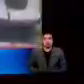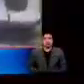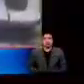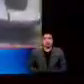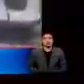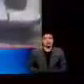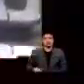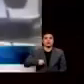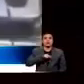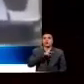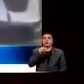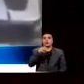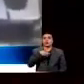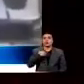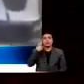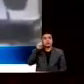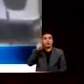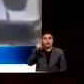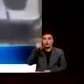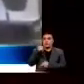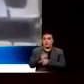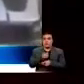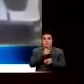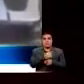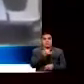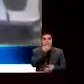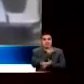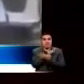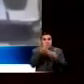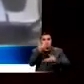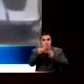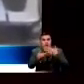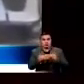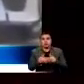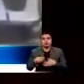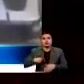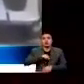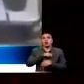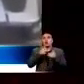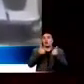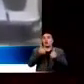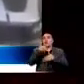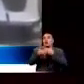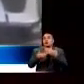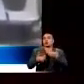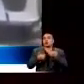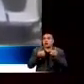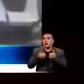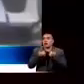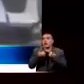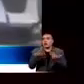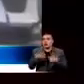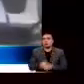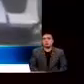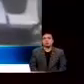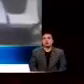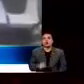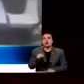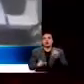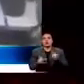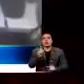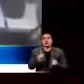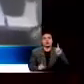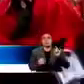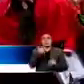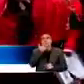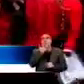No estamos para legitimar procesos indebidos, ni estamos para legitimar a candidatos que han hecho lo que sea para